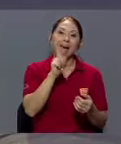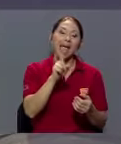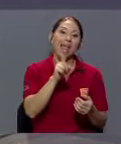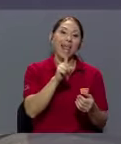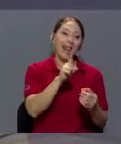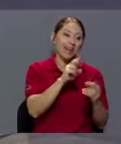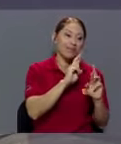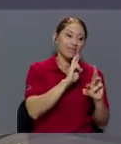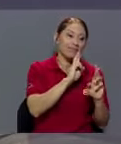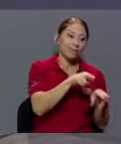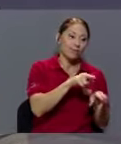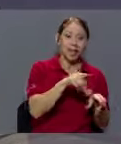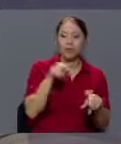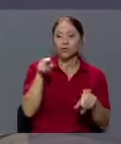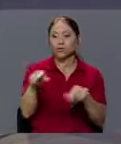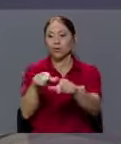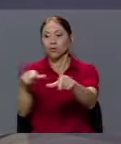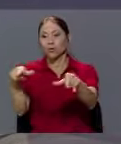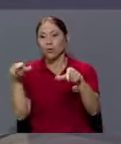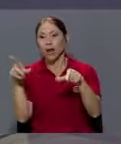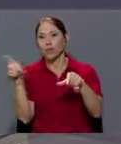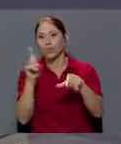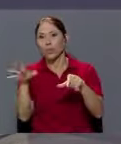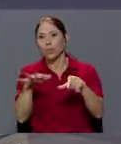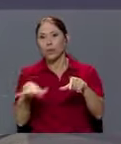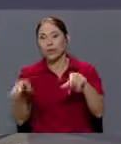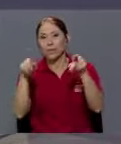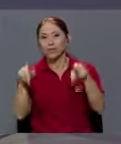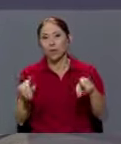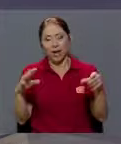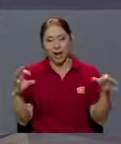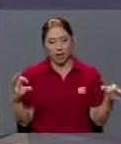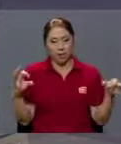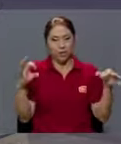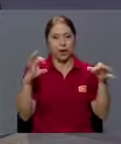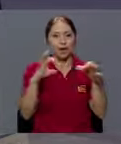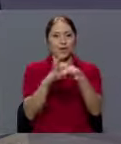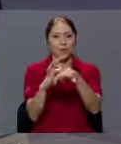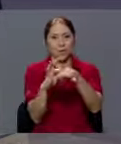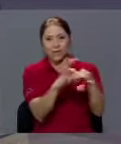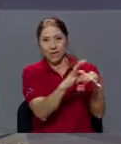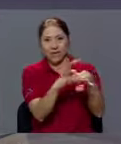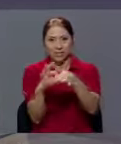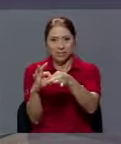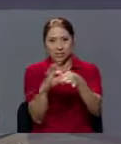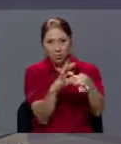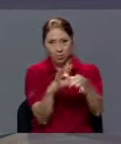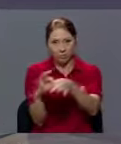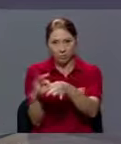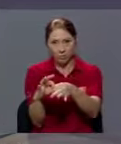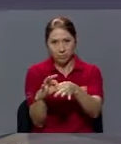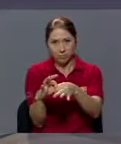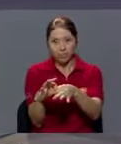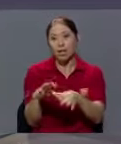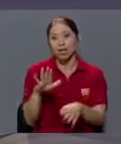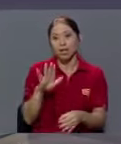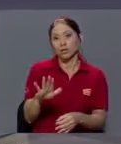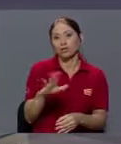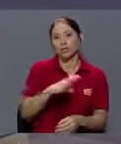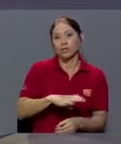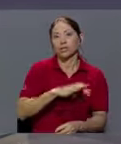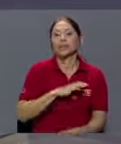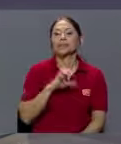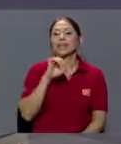doña Isabel, en el tema de las condiciones de aprendizaje y el distrito de procedencia y las condiciones que